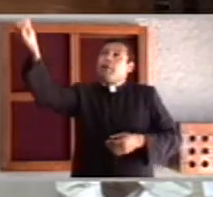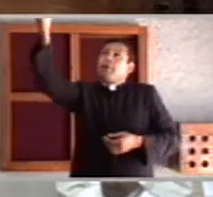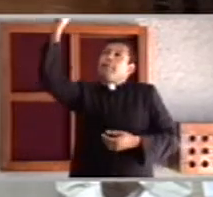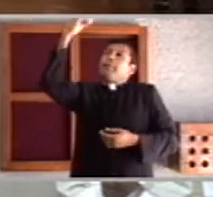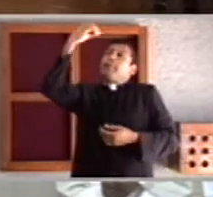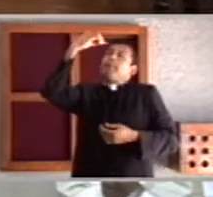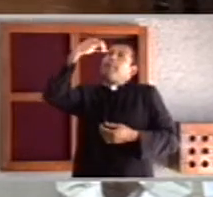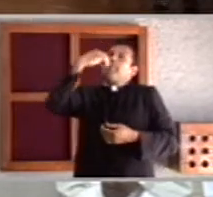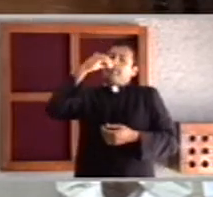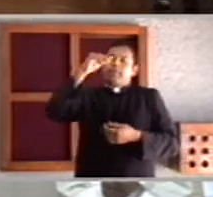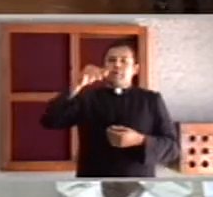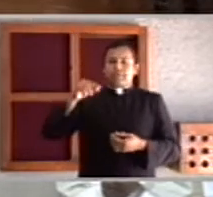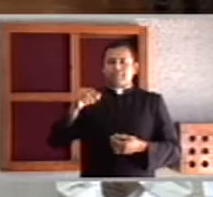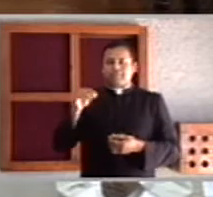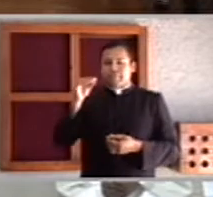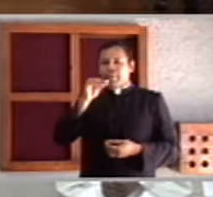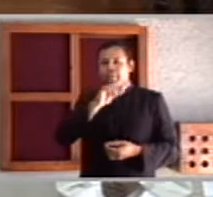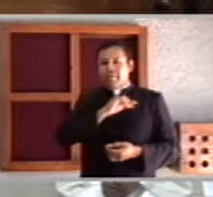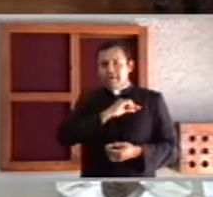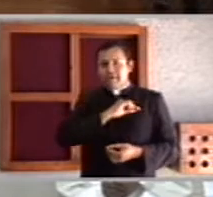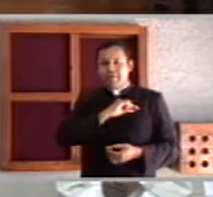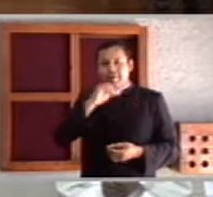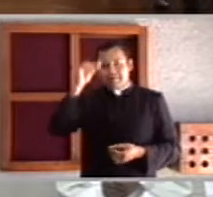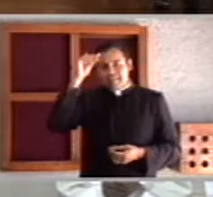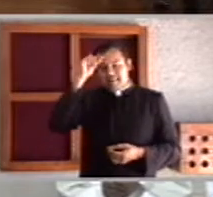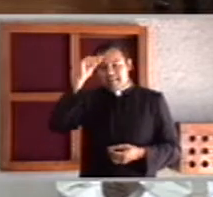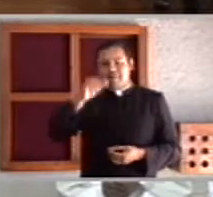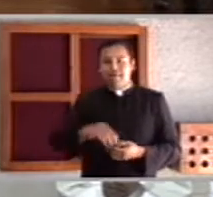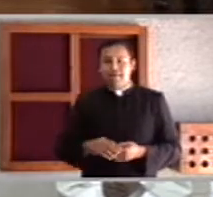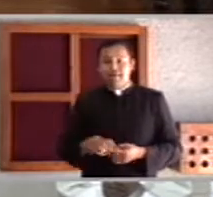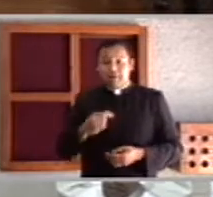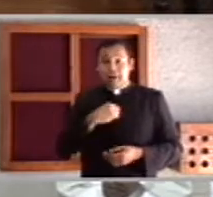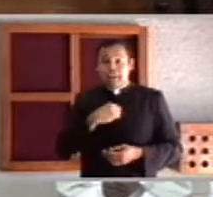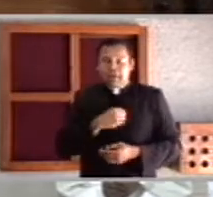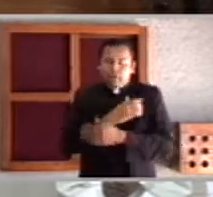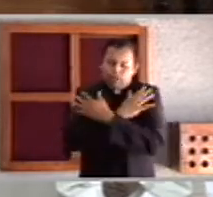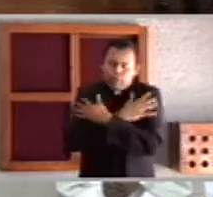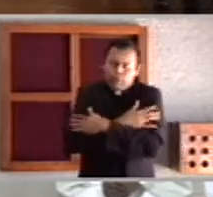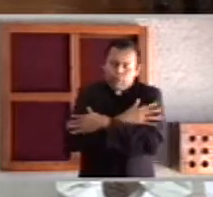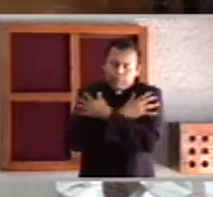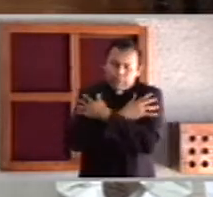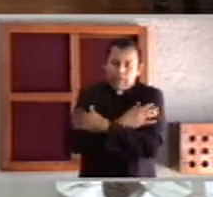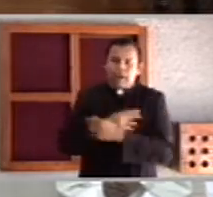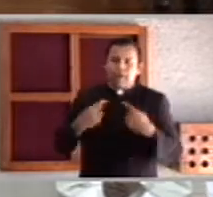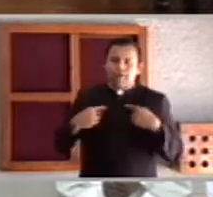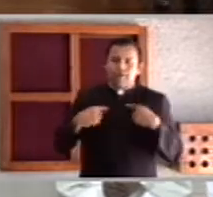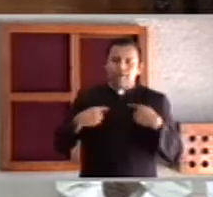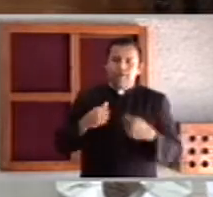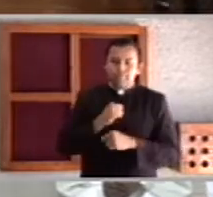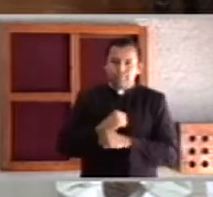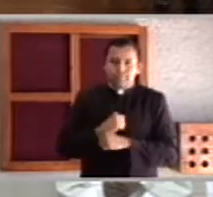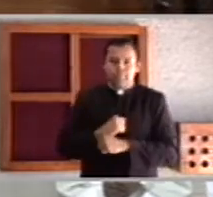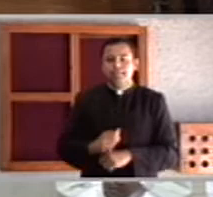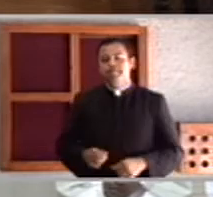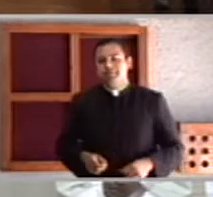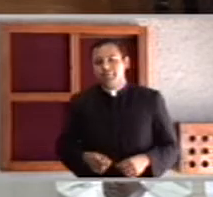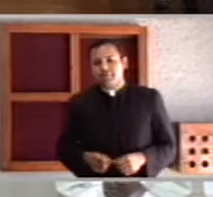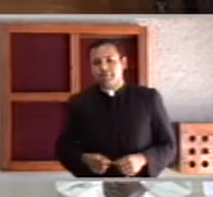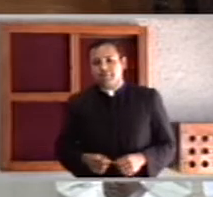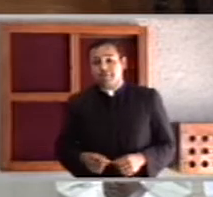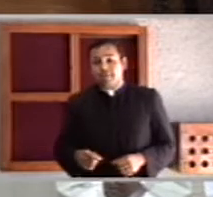para consolar al abatido. Esa es la única lengua que nos ha regalado el